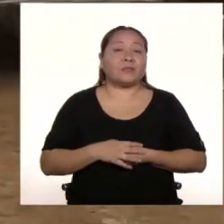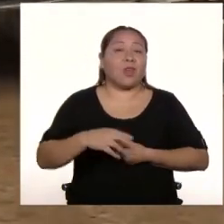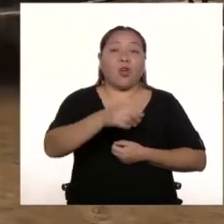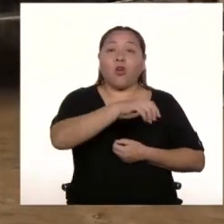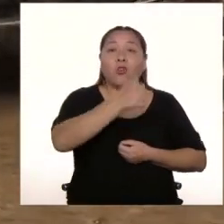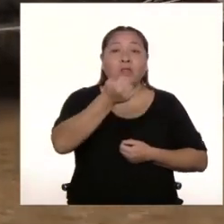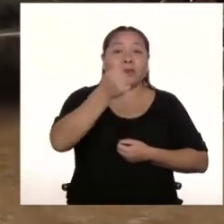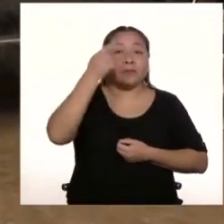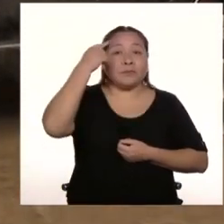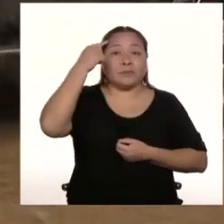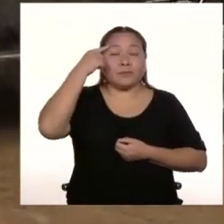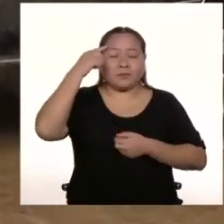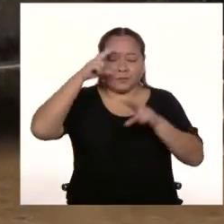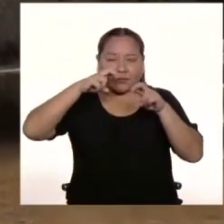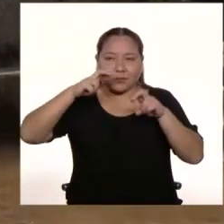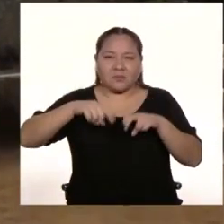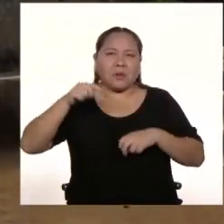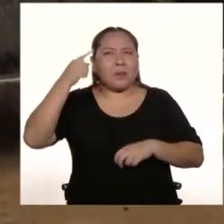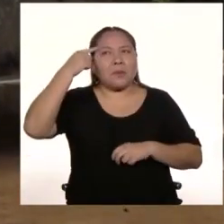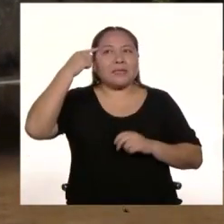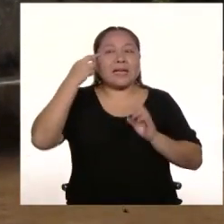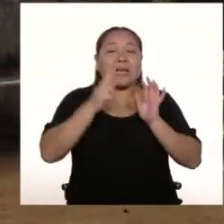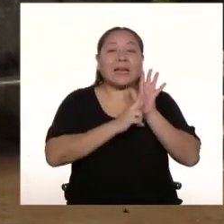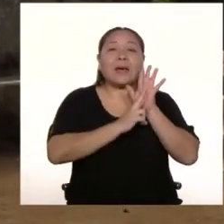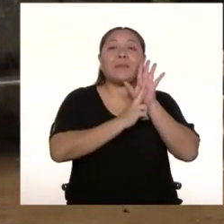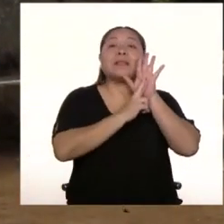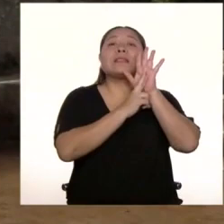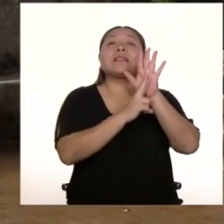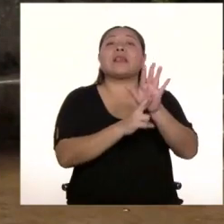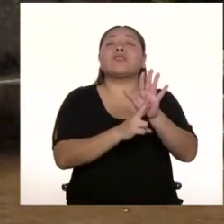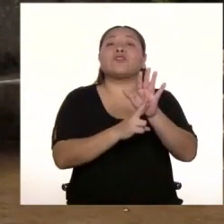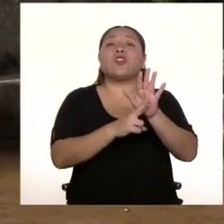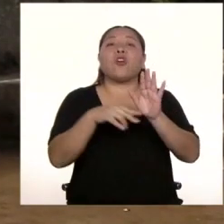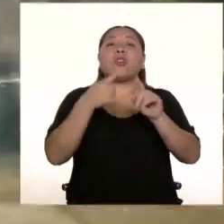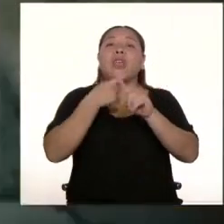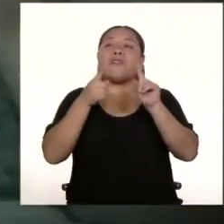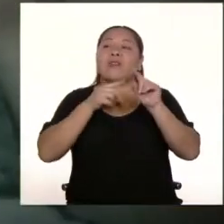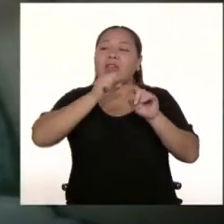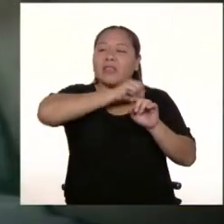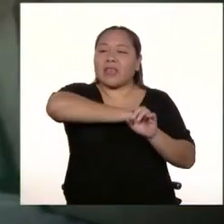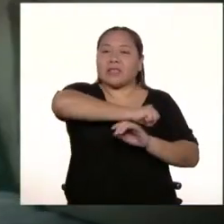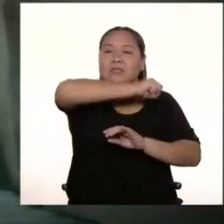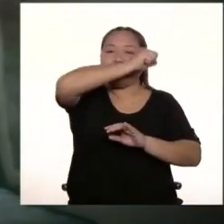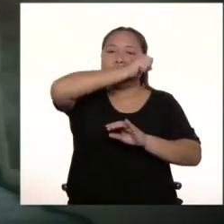Otros sostienen que se trata de una representación de nevados sagrados.